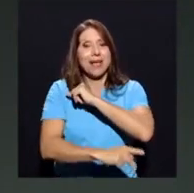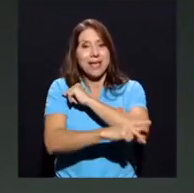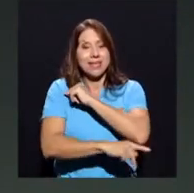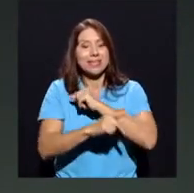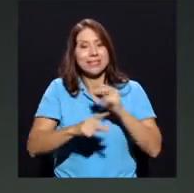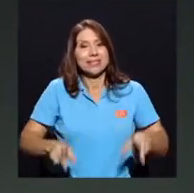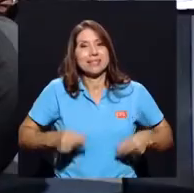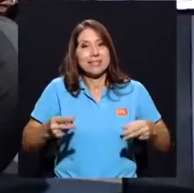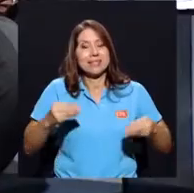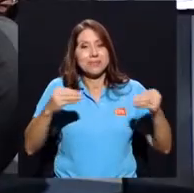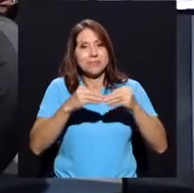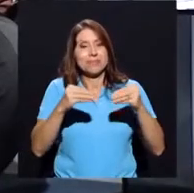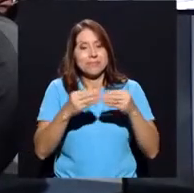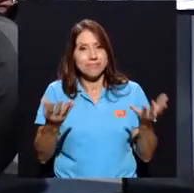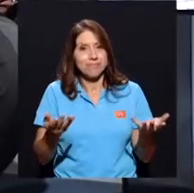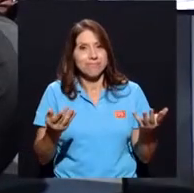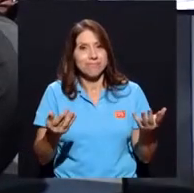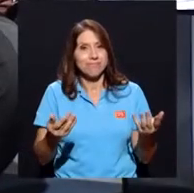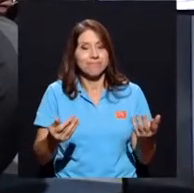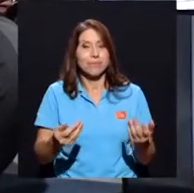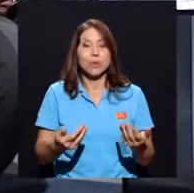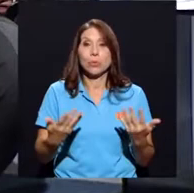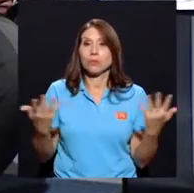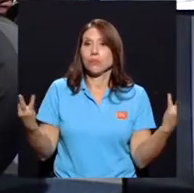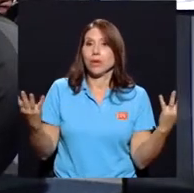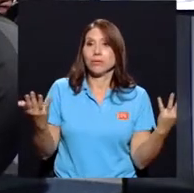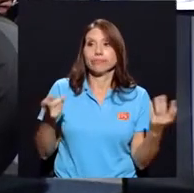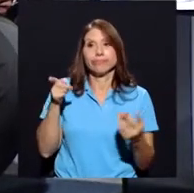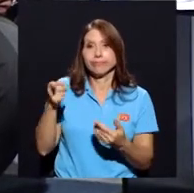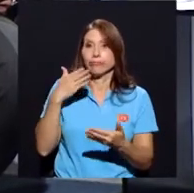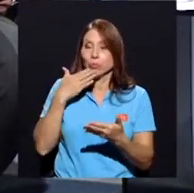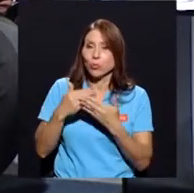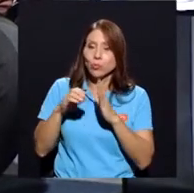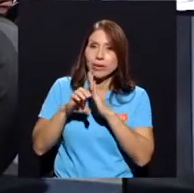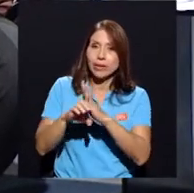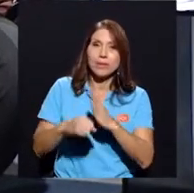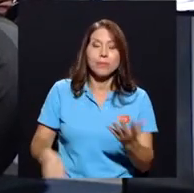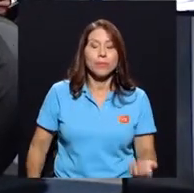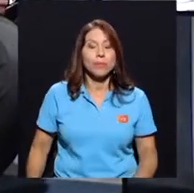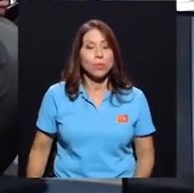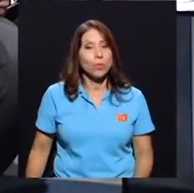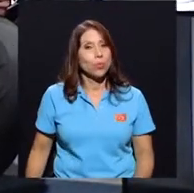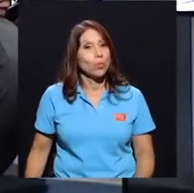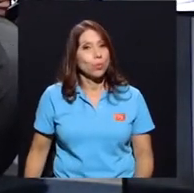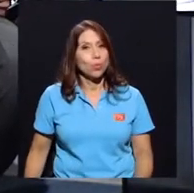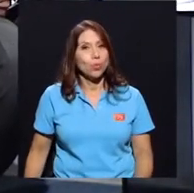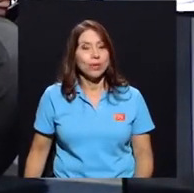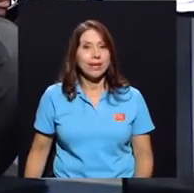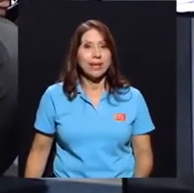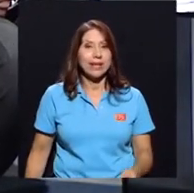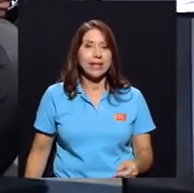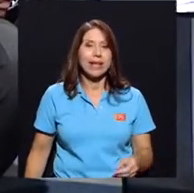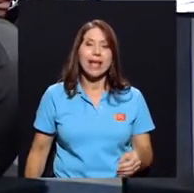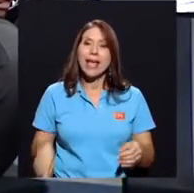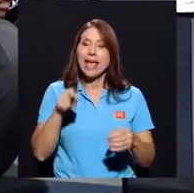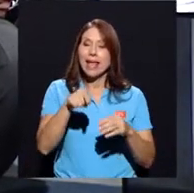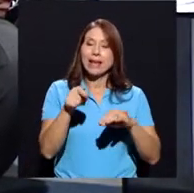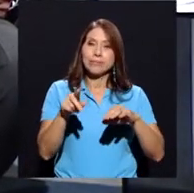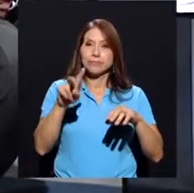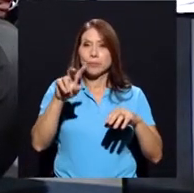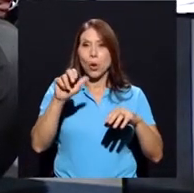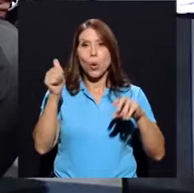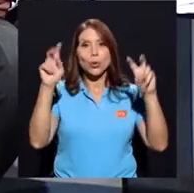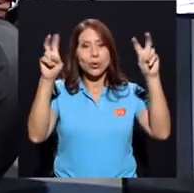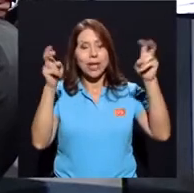que bueno mejor ejemplo que desee qué terrible el otro tema también